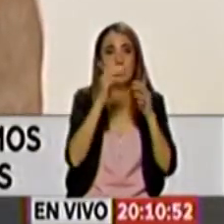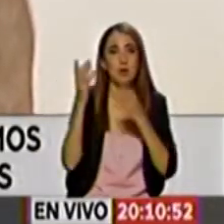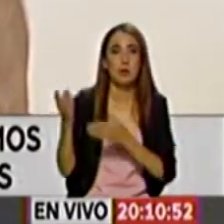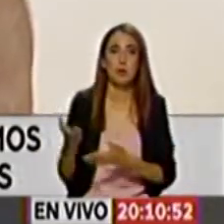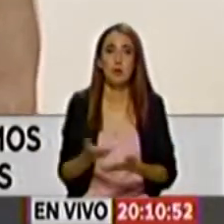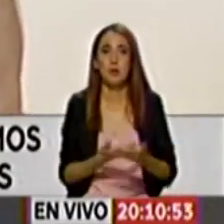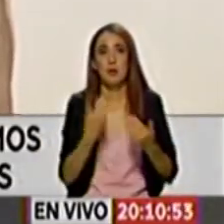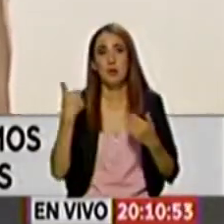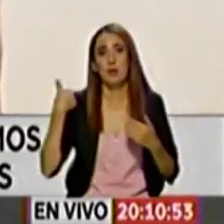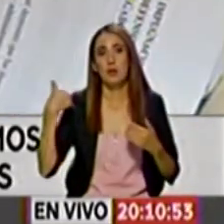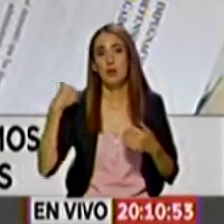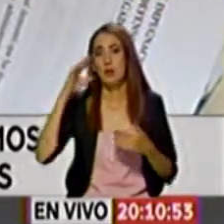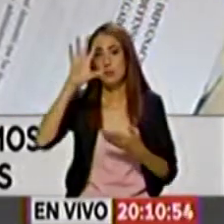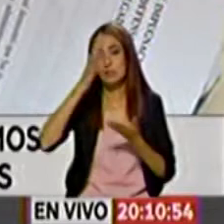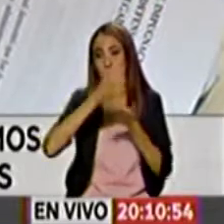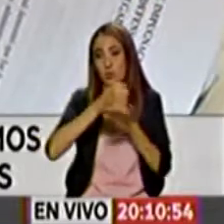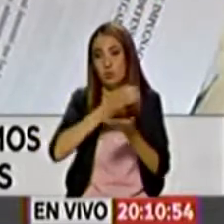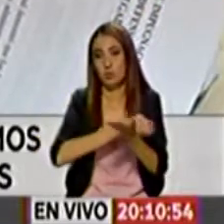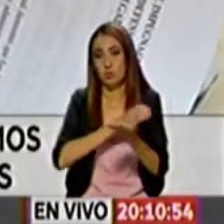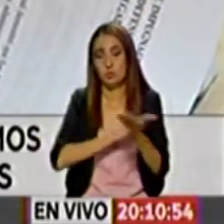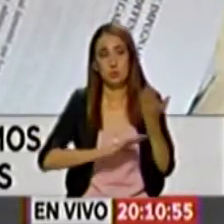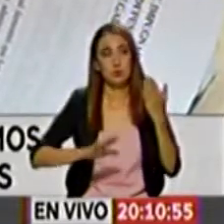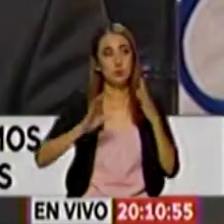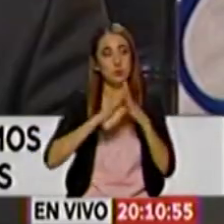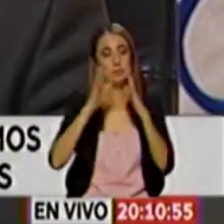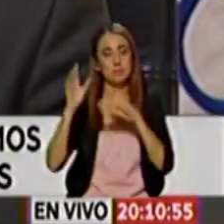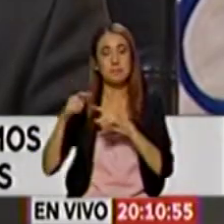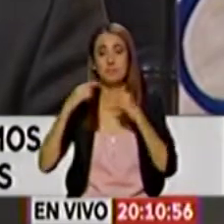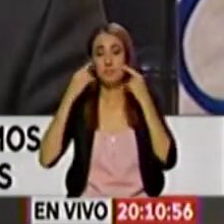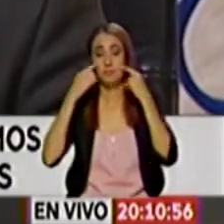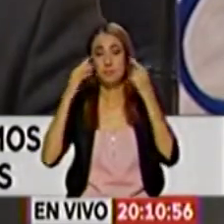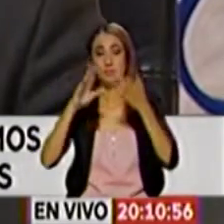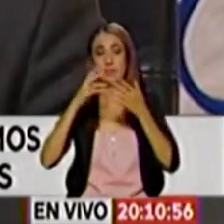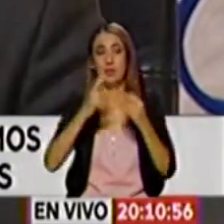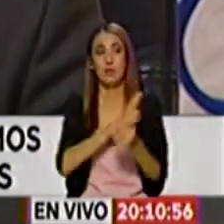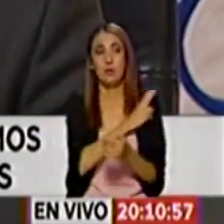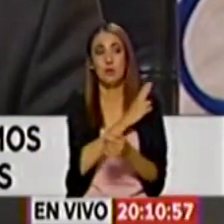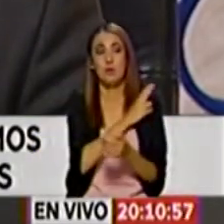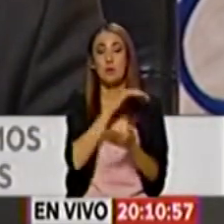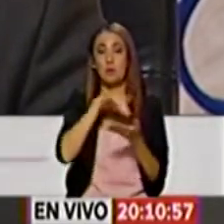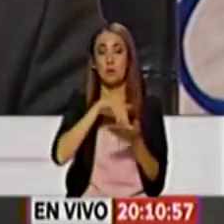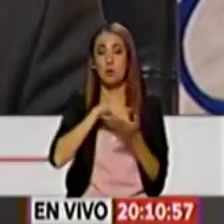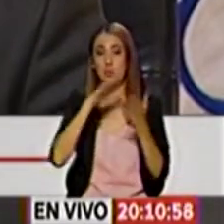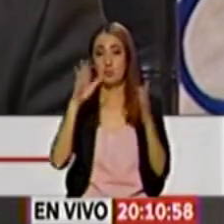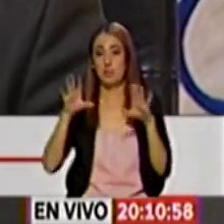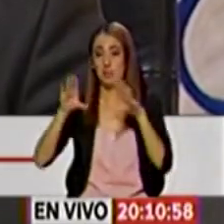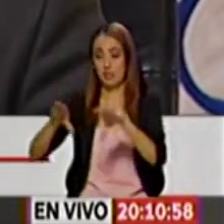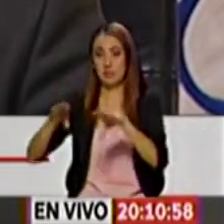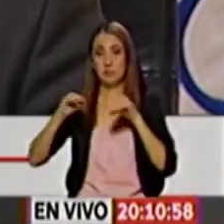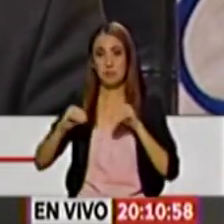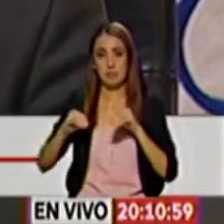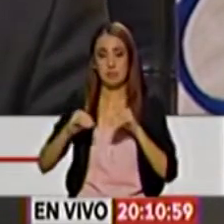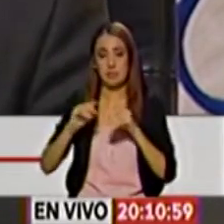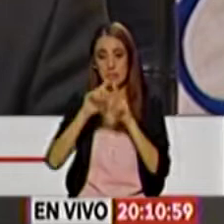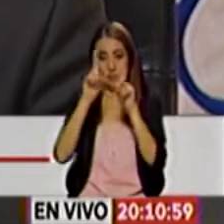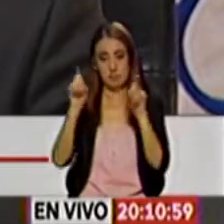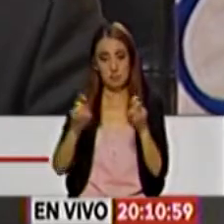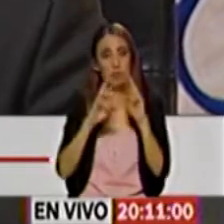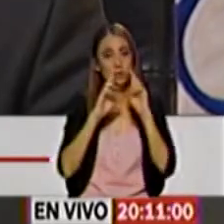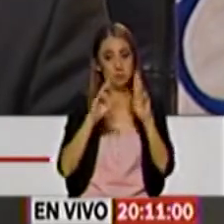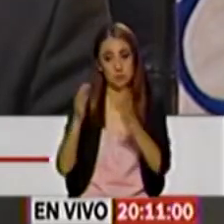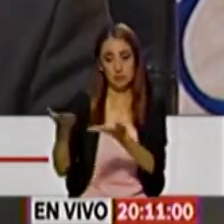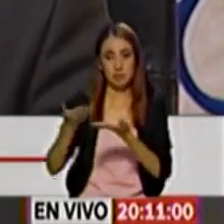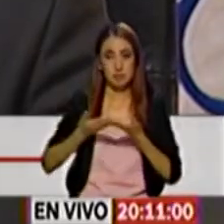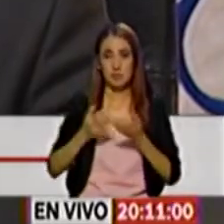candidatos de los cinco concursos que lleva adelante el organismo los académicos no se van a llevar las preguntas ni las respuestas las van a elaborar